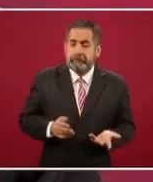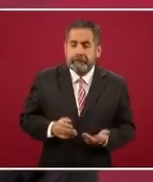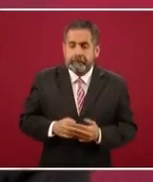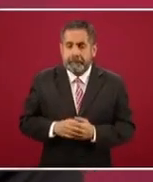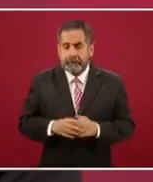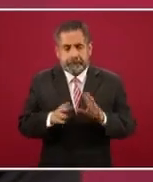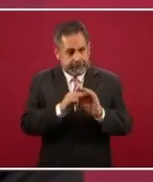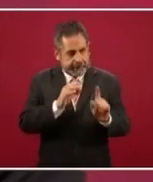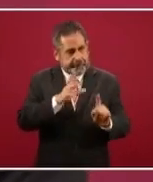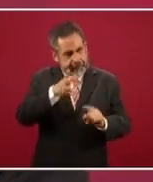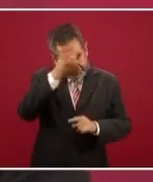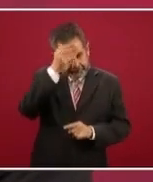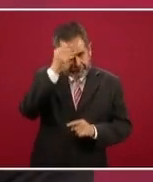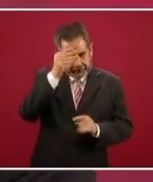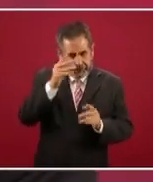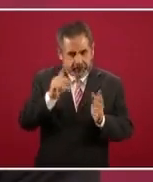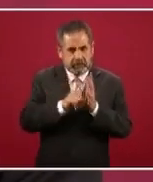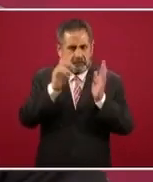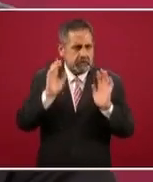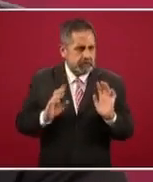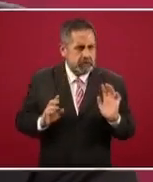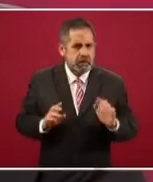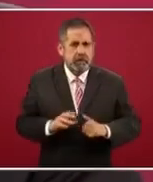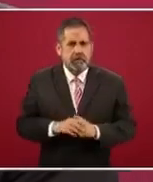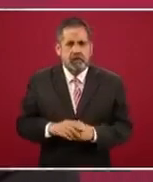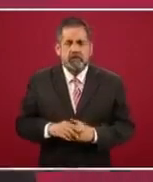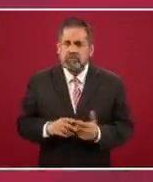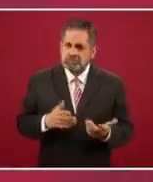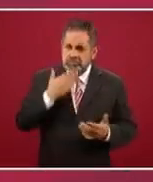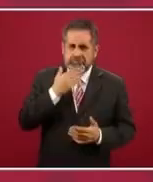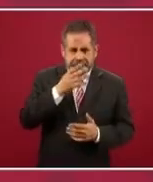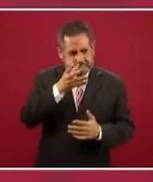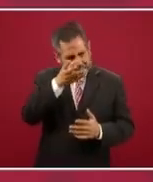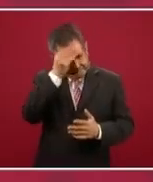tenga para que aprenda, con todo cariño, ¿no? O sea,